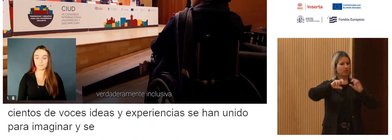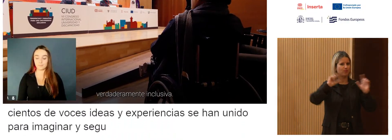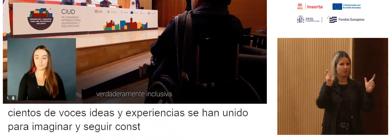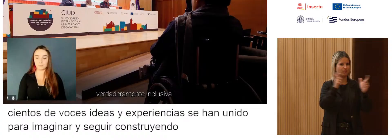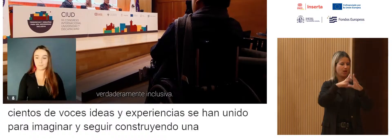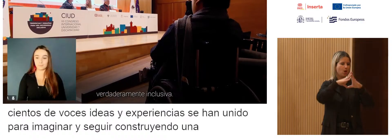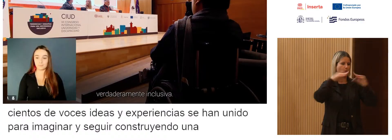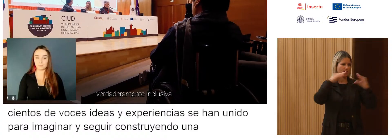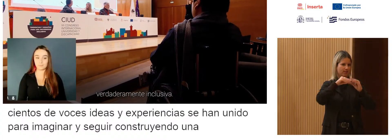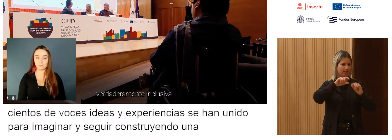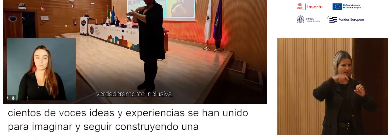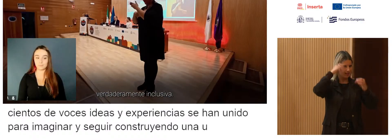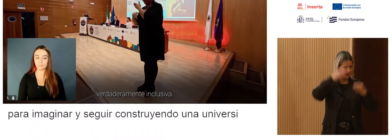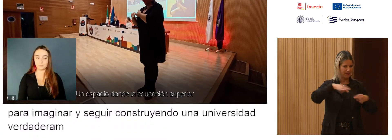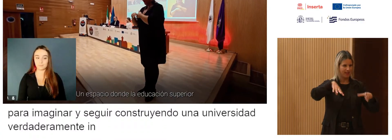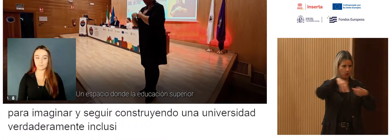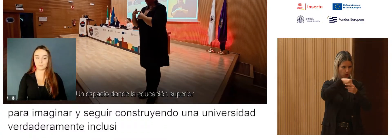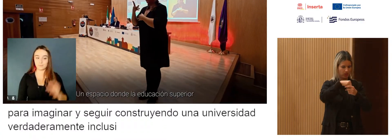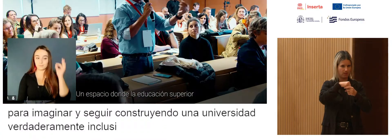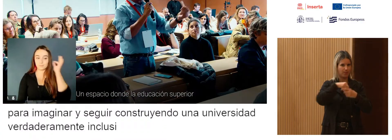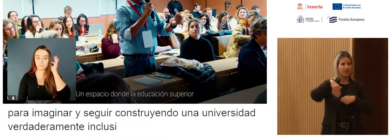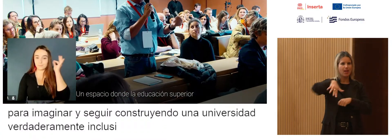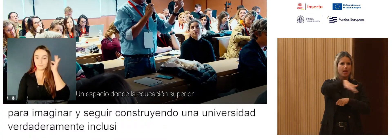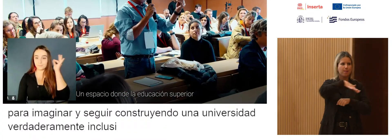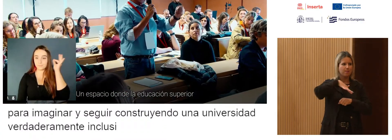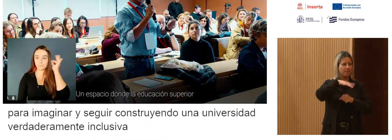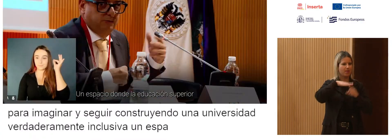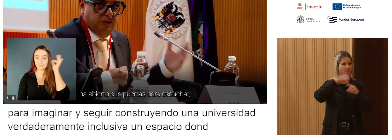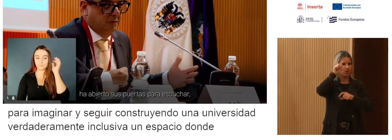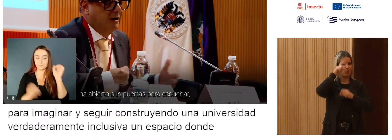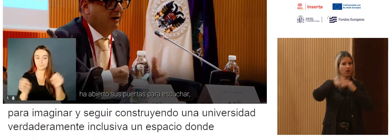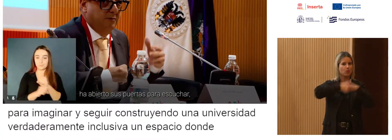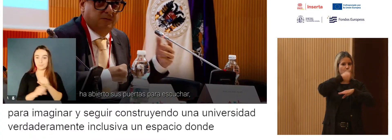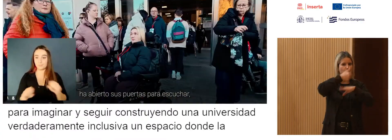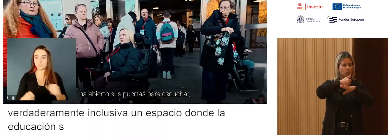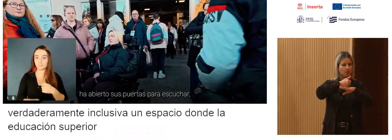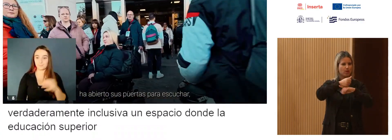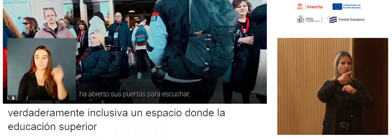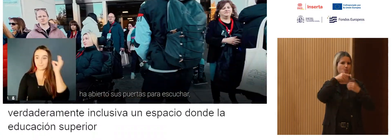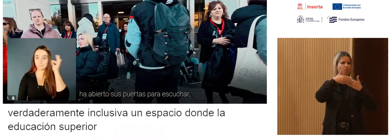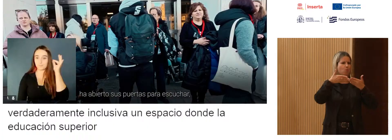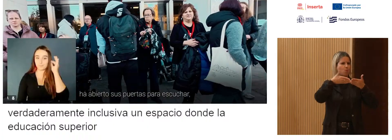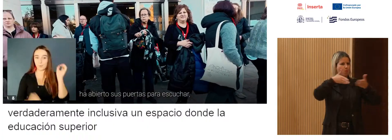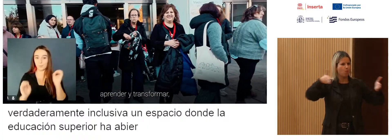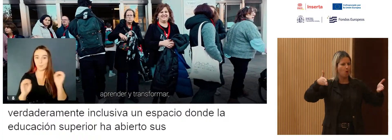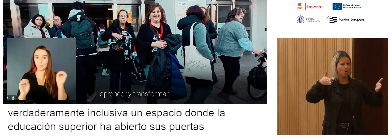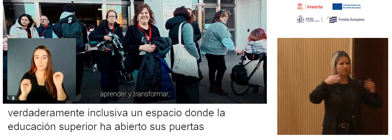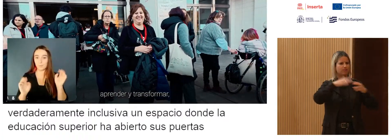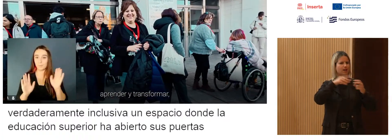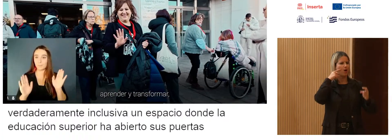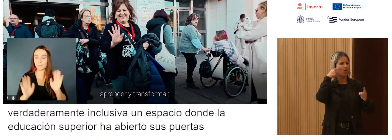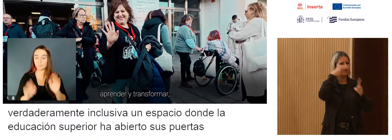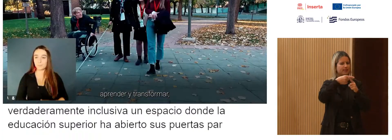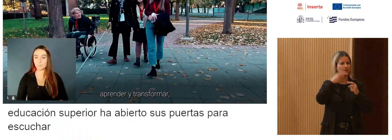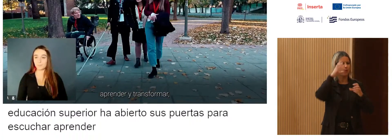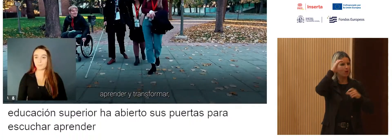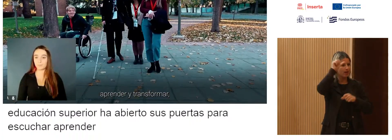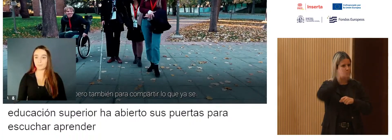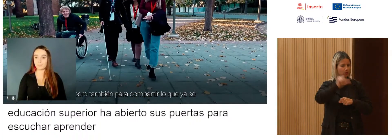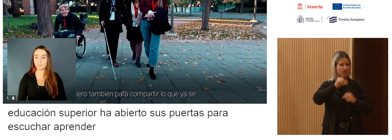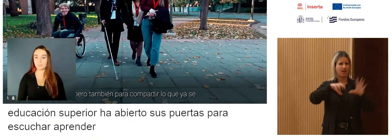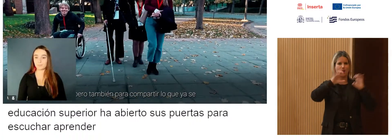universidad verdaderamente inclusiva. Un espacio donde la educación superior ha abierto sus puertas para escuchar, aprender y